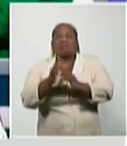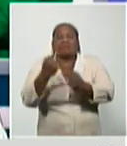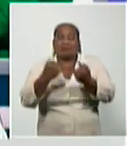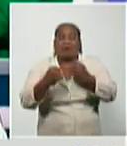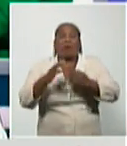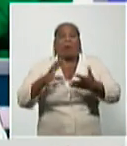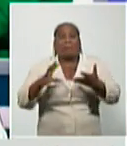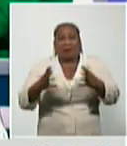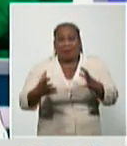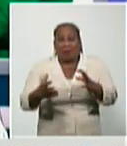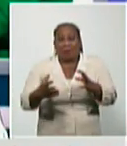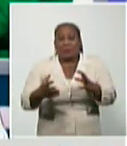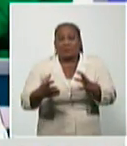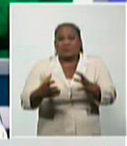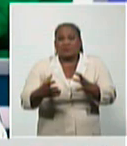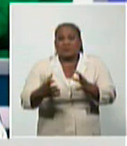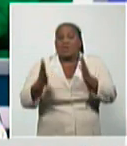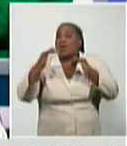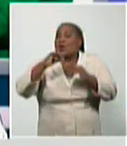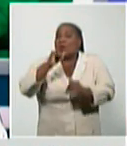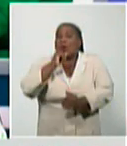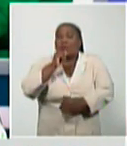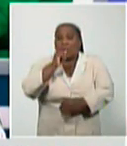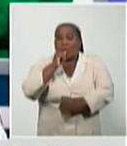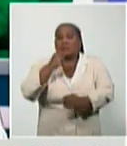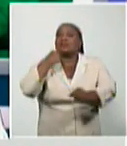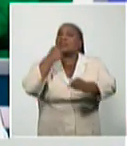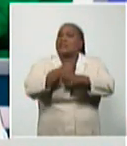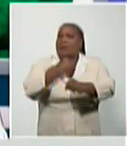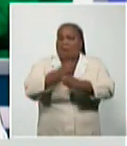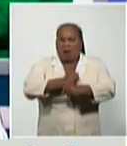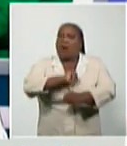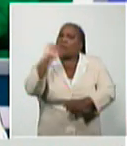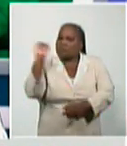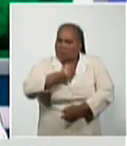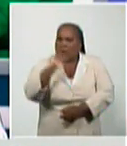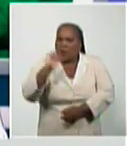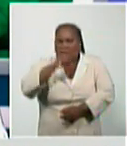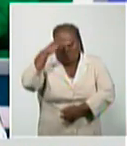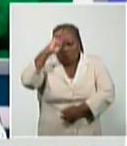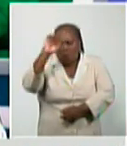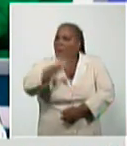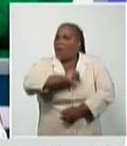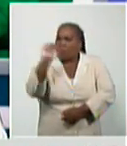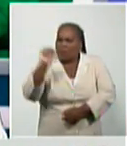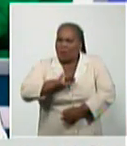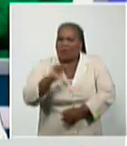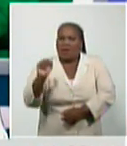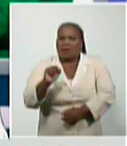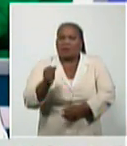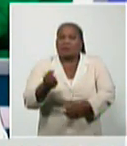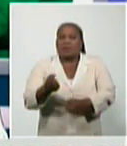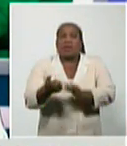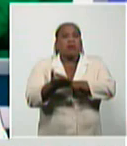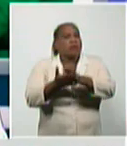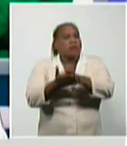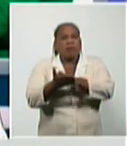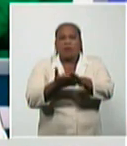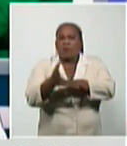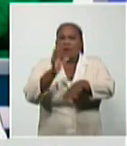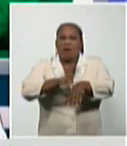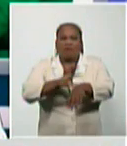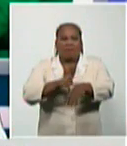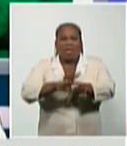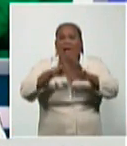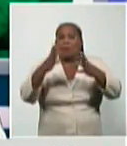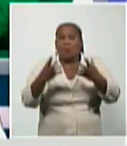que se trabaja y se va a lograr. Creo que ninguna enfermedad en el mundo, el ser humano,